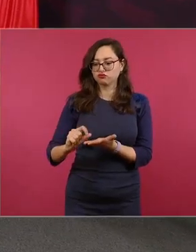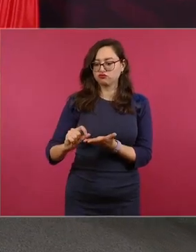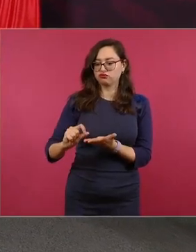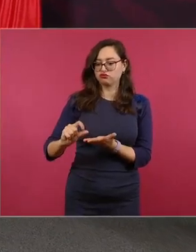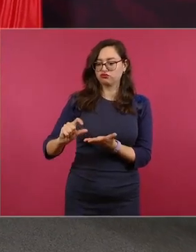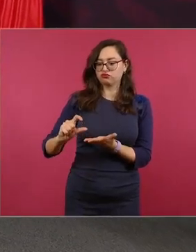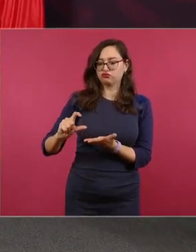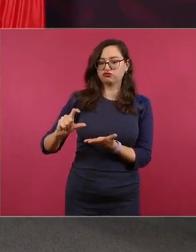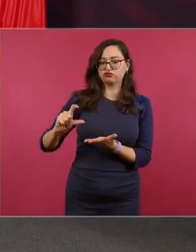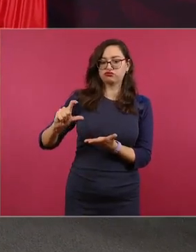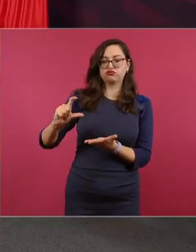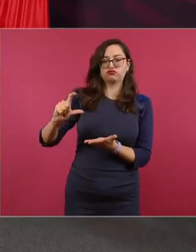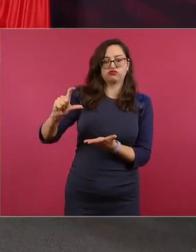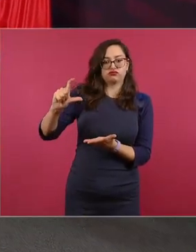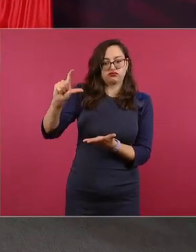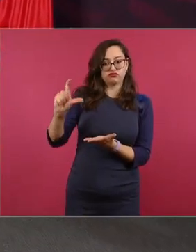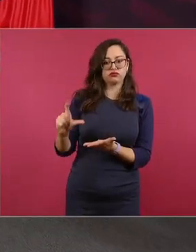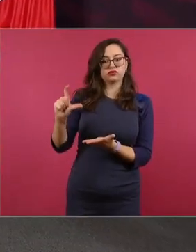que se tiene de